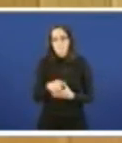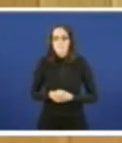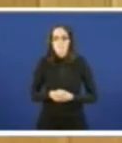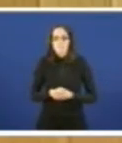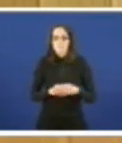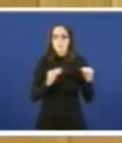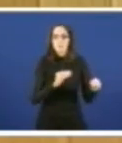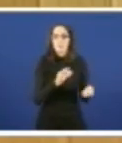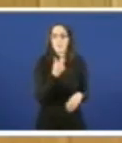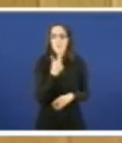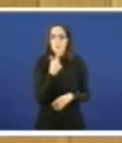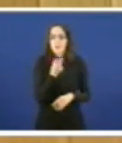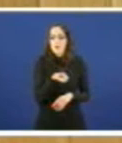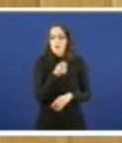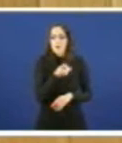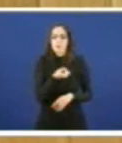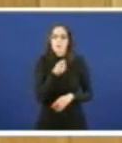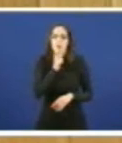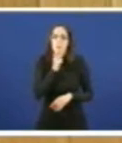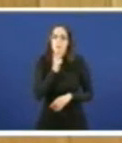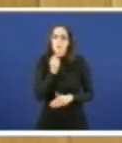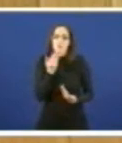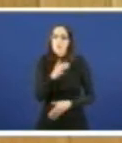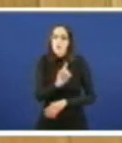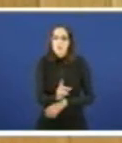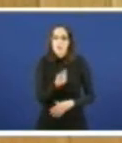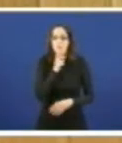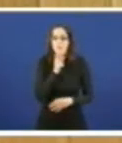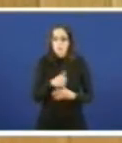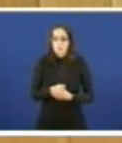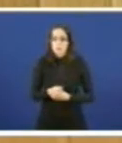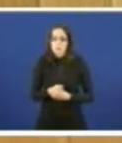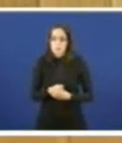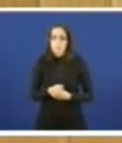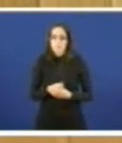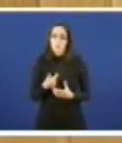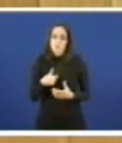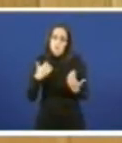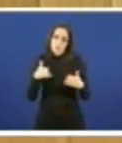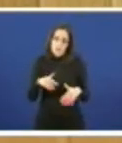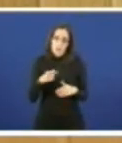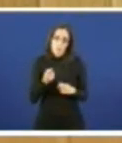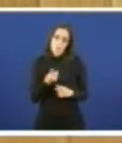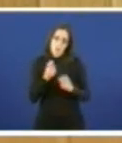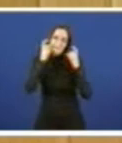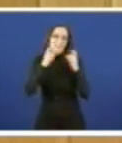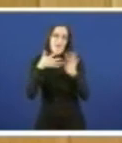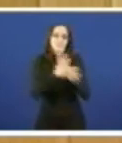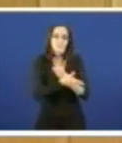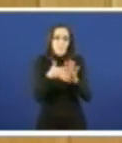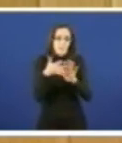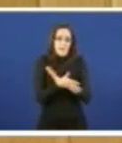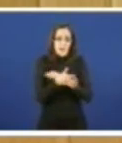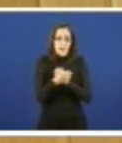me pregunta como non se honra a Rosalía. Eu xa intentei explicarlle que ainda